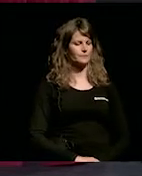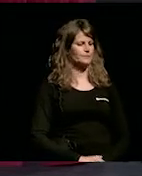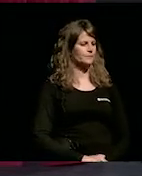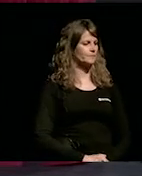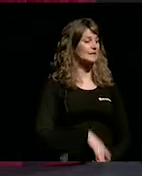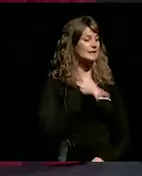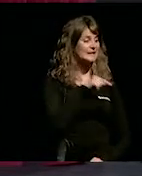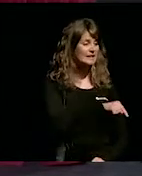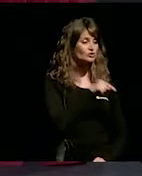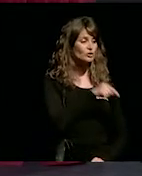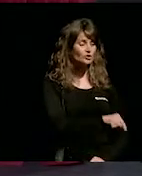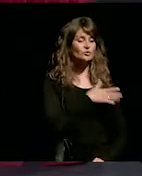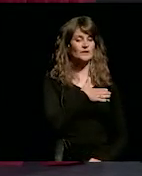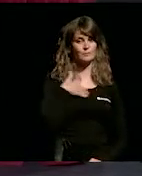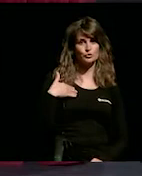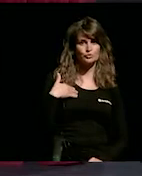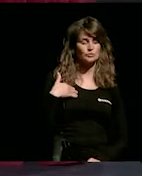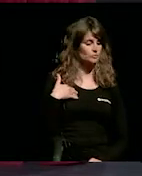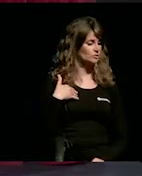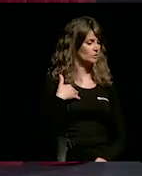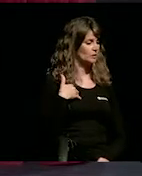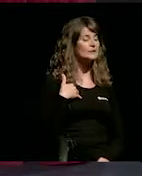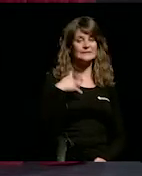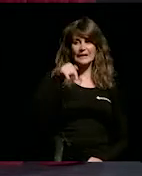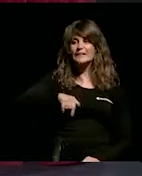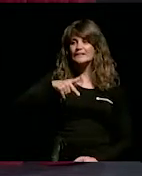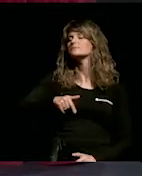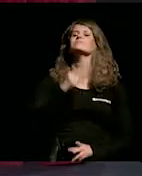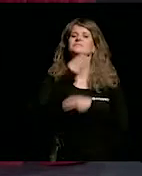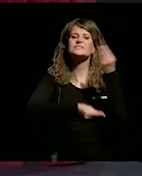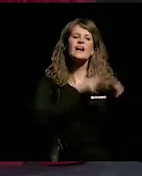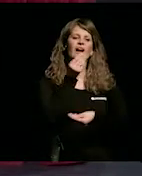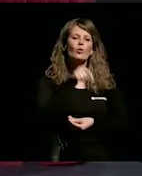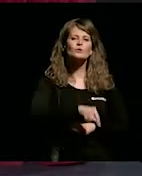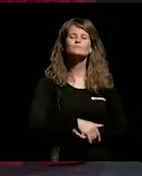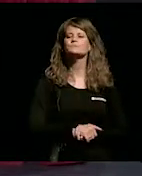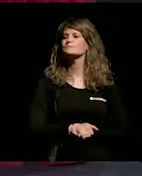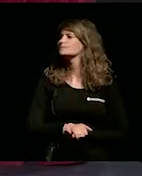Y eso es lo que queremos que recreéis aquí.